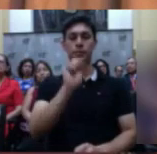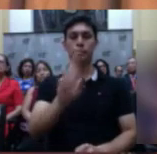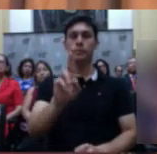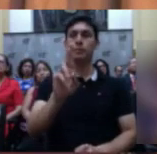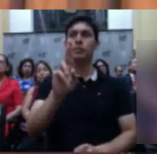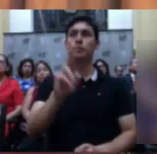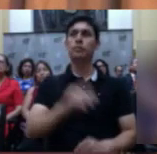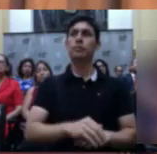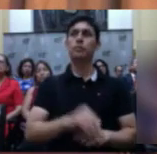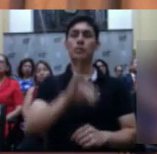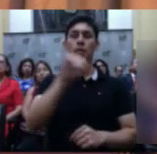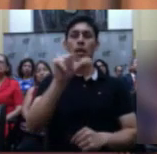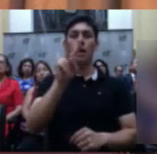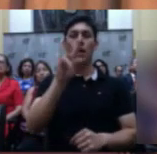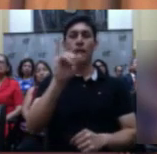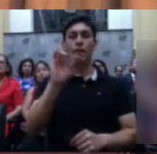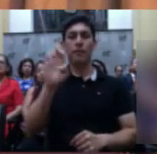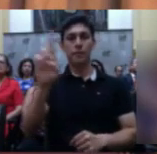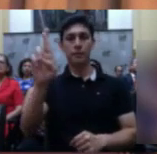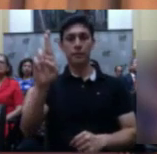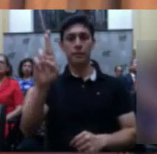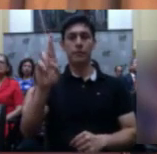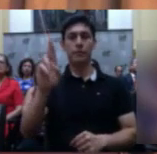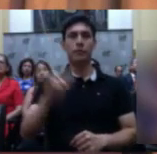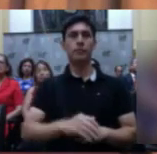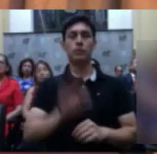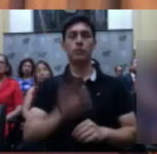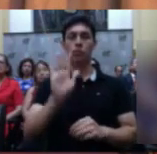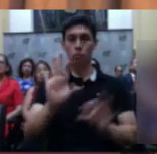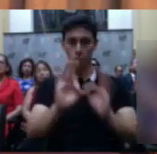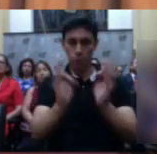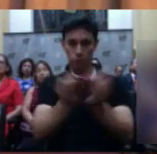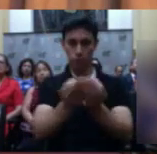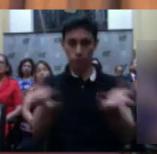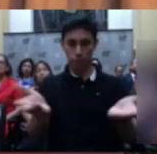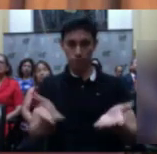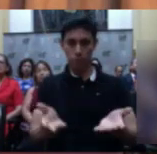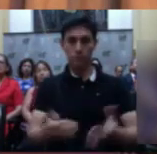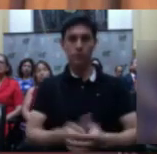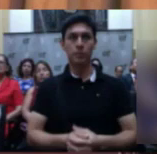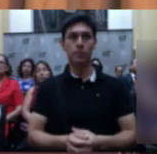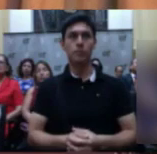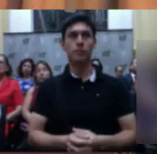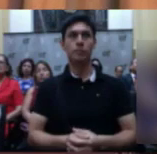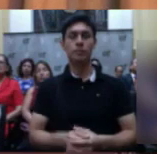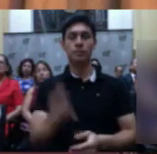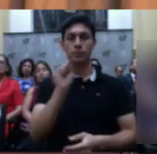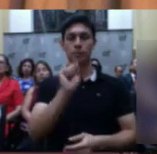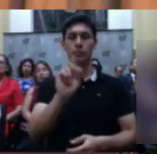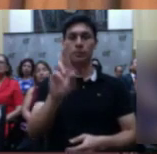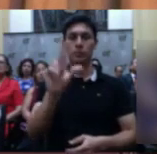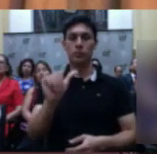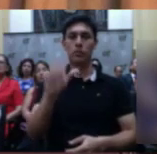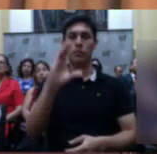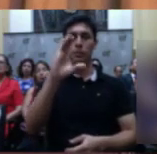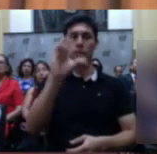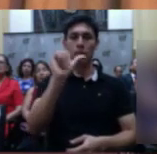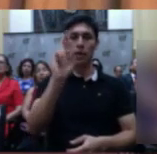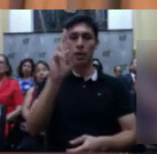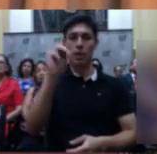de Belaunde, López de Romaña y sus familiares, señora Carmen Macías